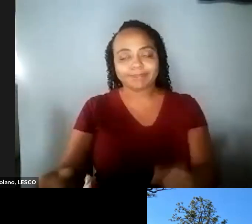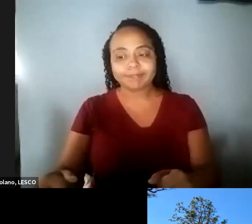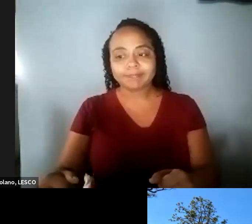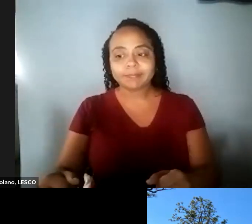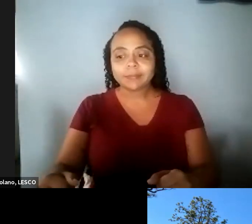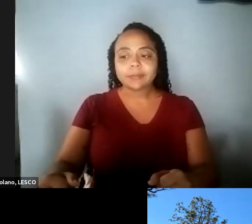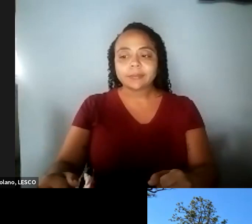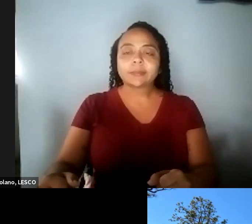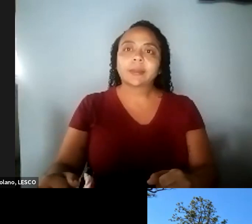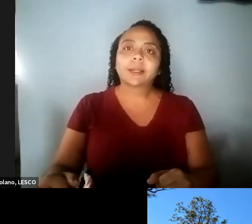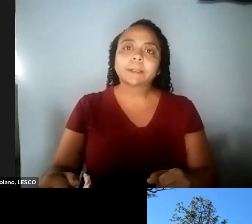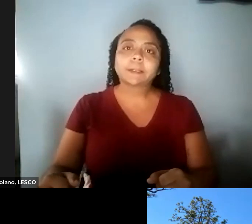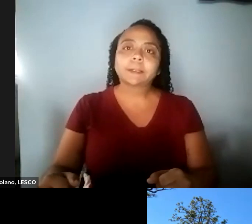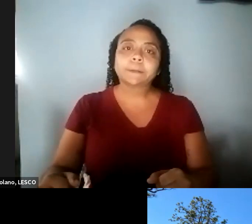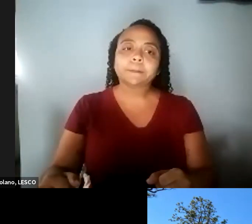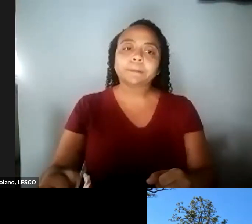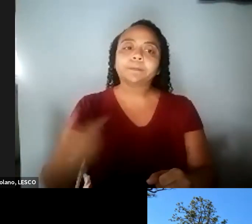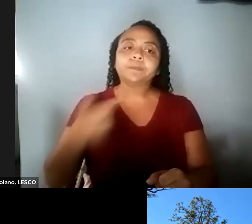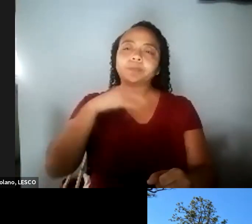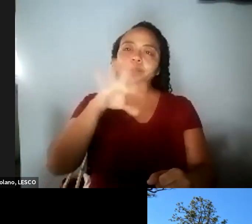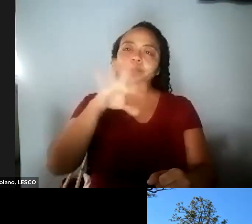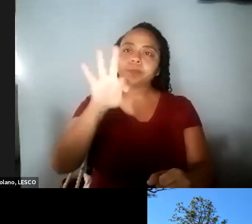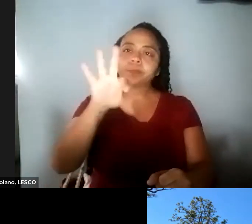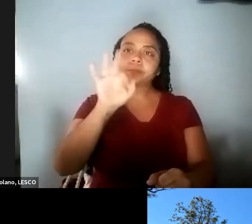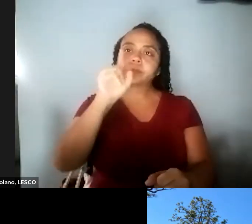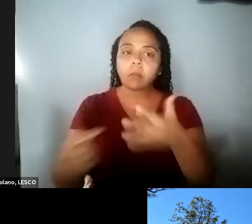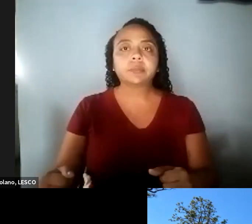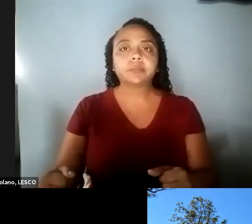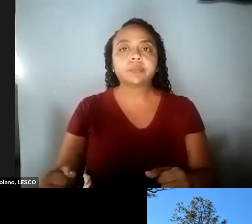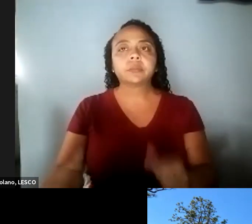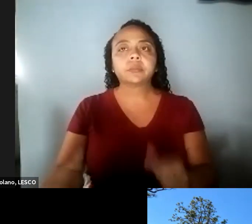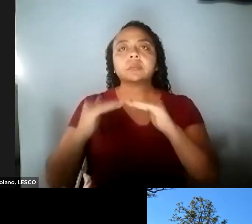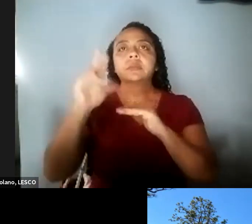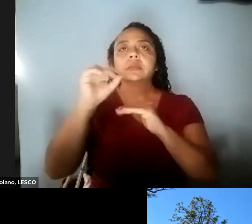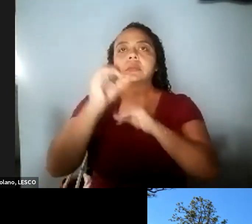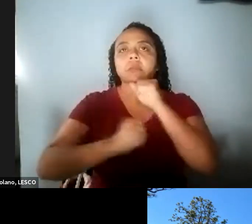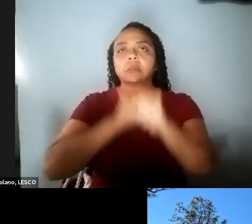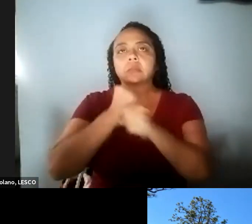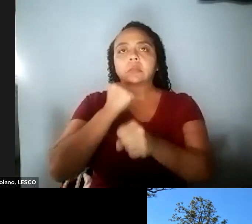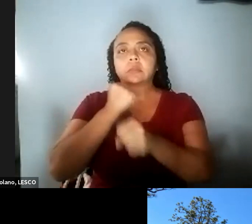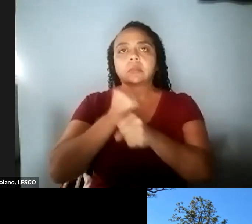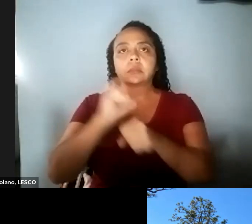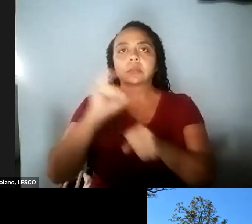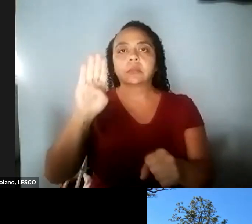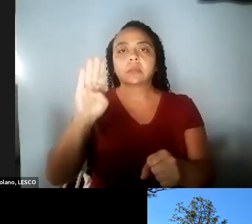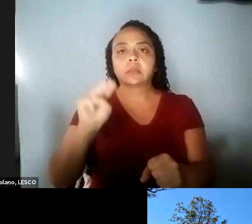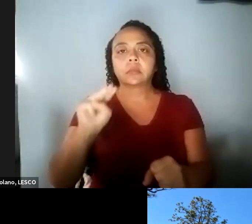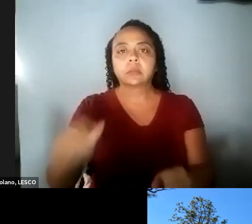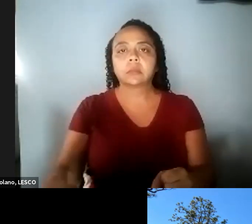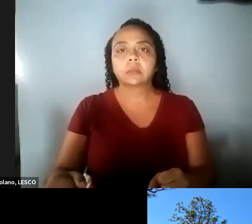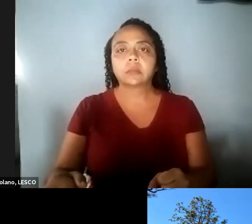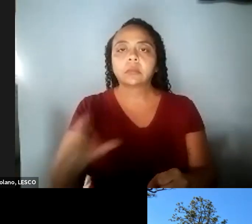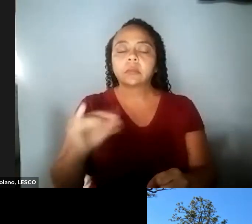está ahí spencer yes we can rectificar ni bien aura agro enagro game